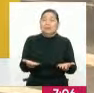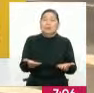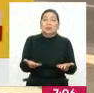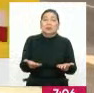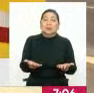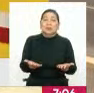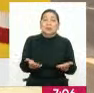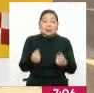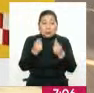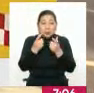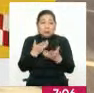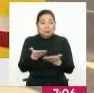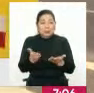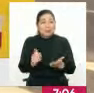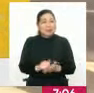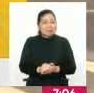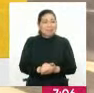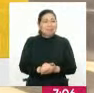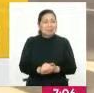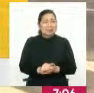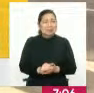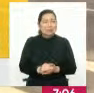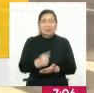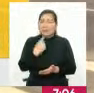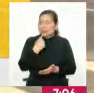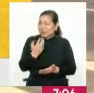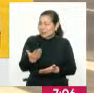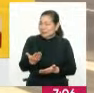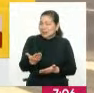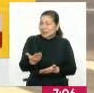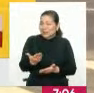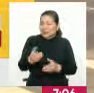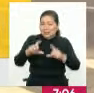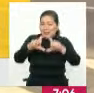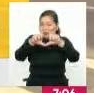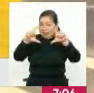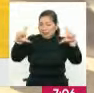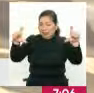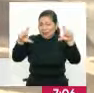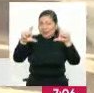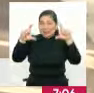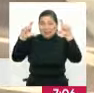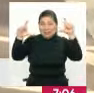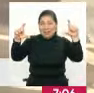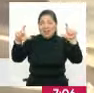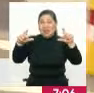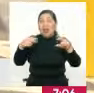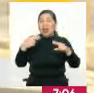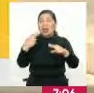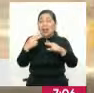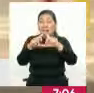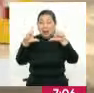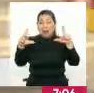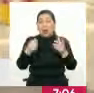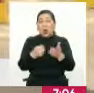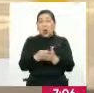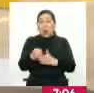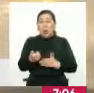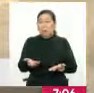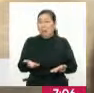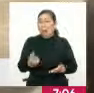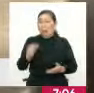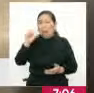está sorprendiendo. Y es que, bueno, también hay que decir que los carteles que dan cuenta del inicio del cobro de peaje